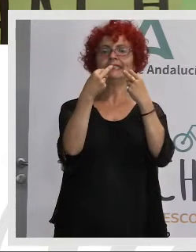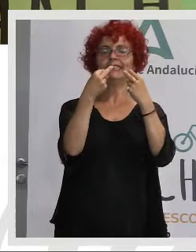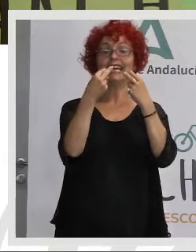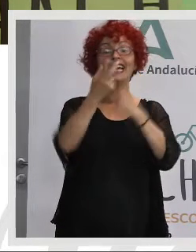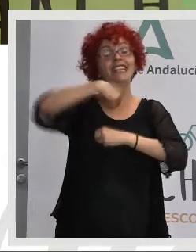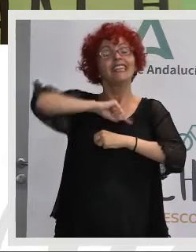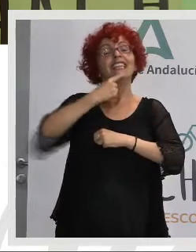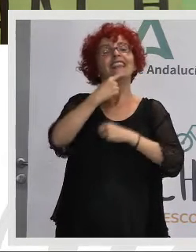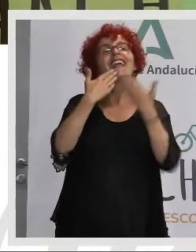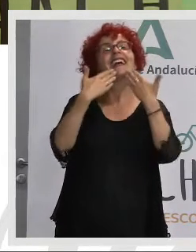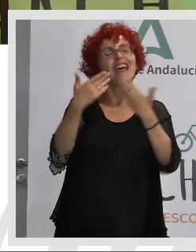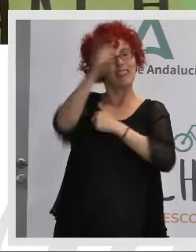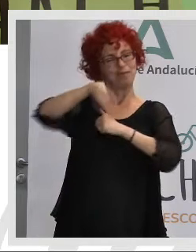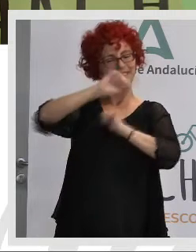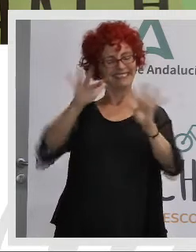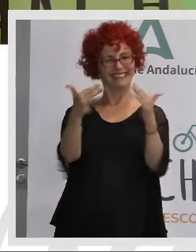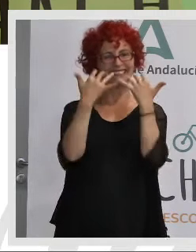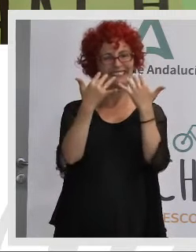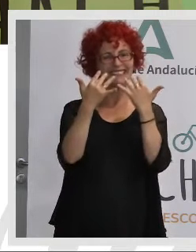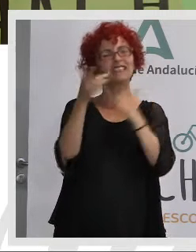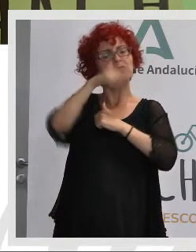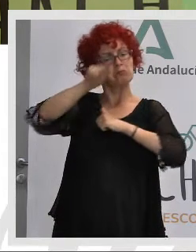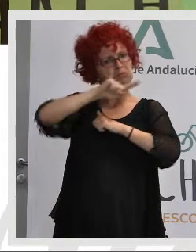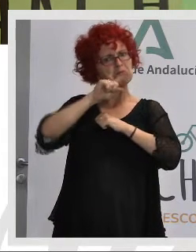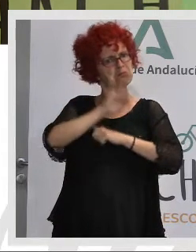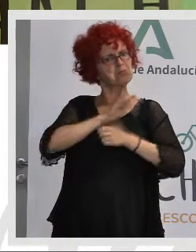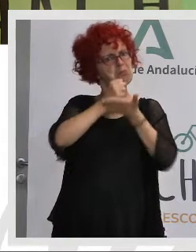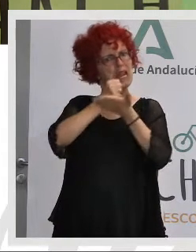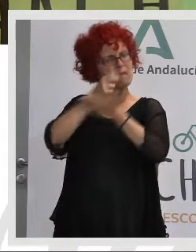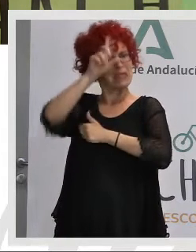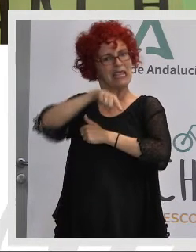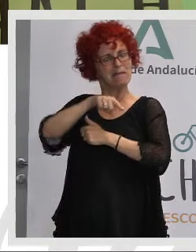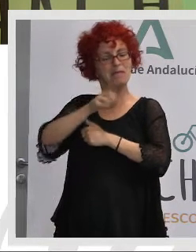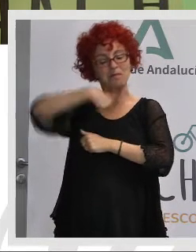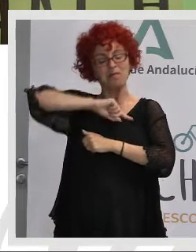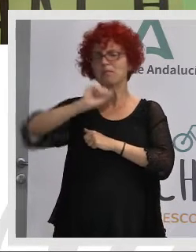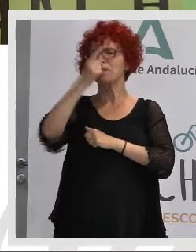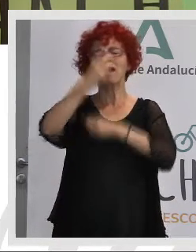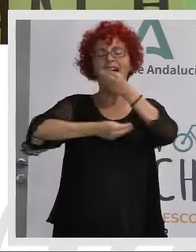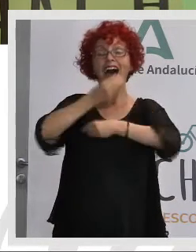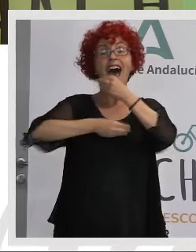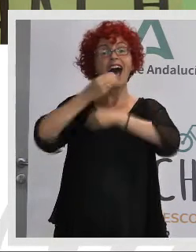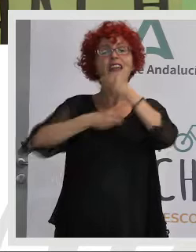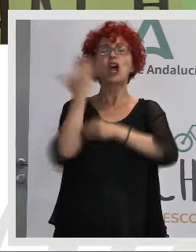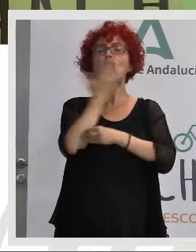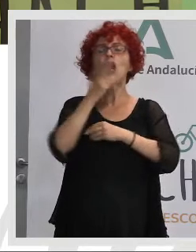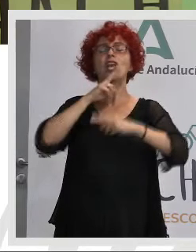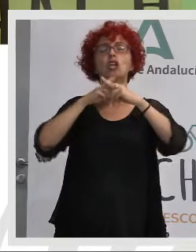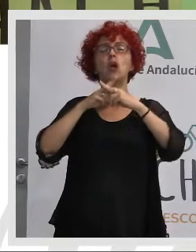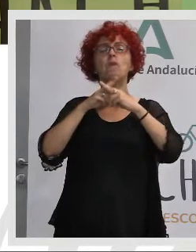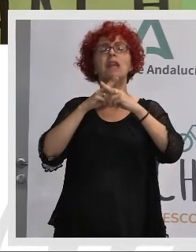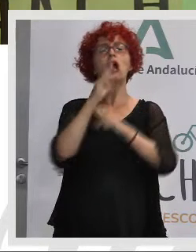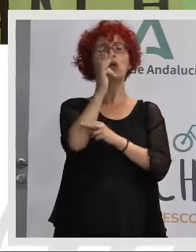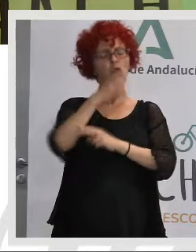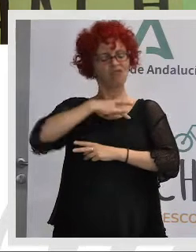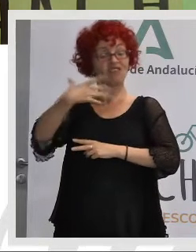que han conseguido un premio o un accésit. Y bueno, pues vamos a saludar al Colegio Cruz Blanca de